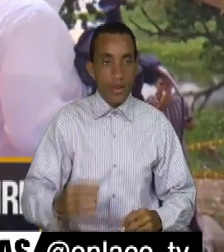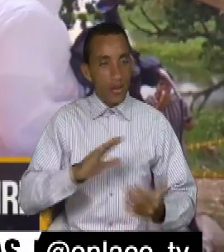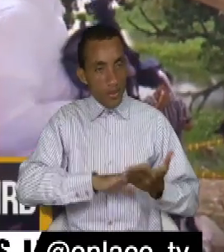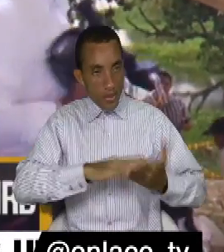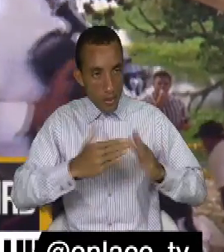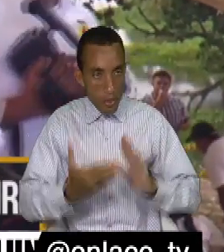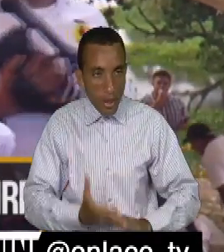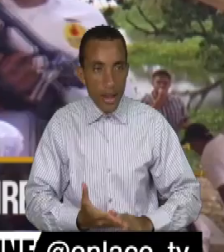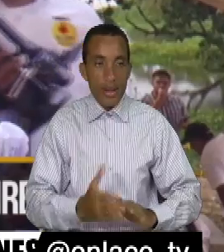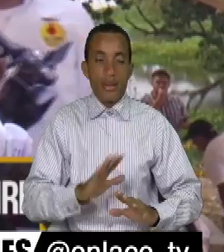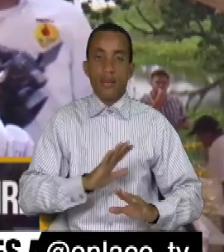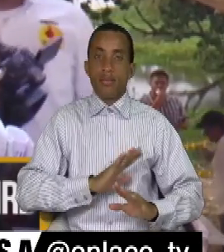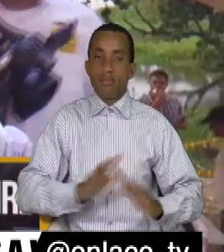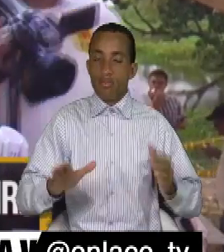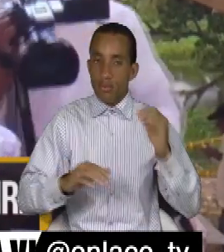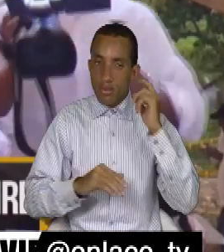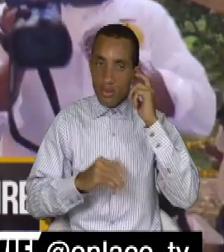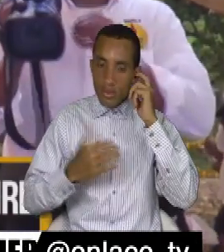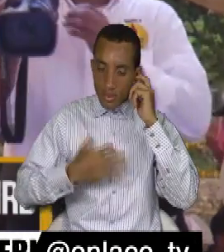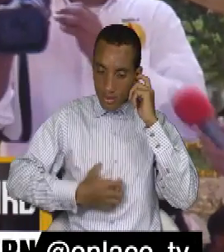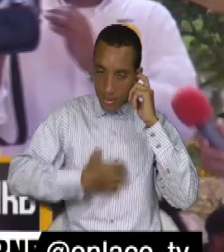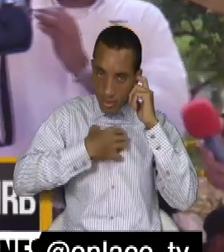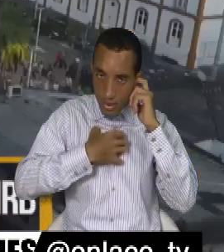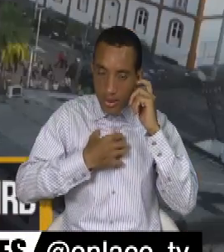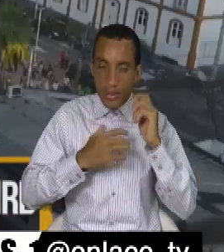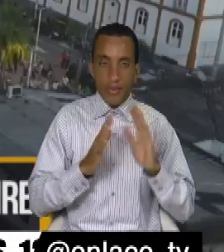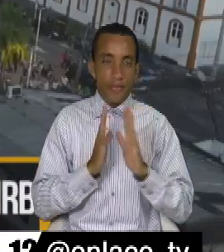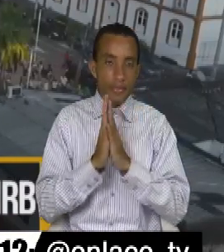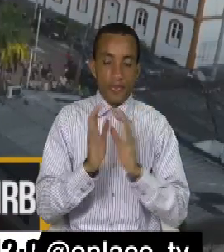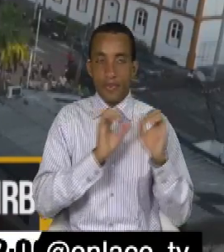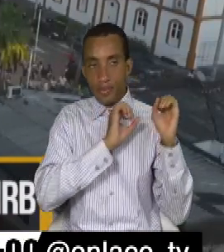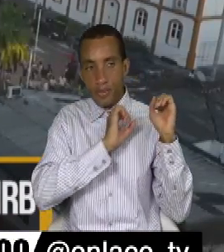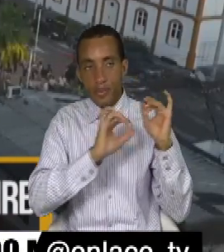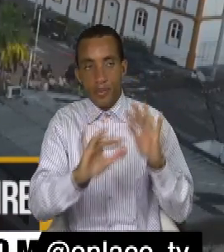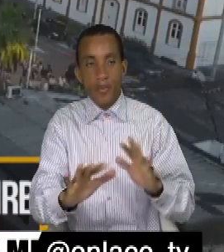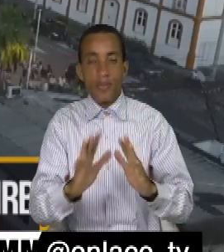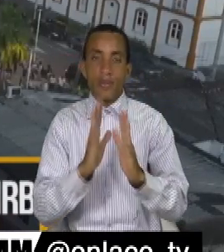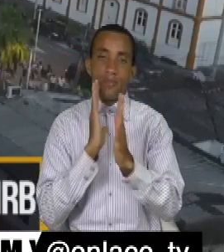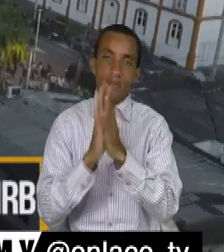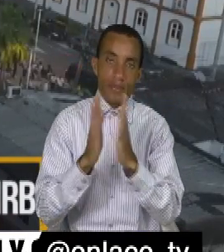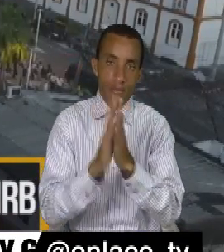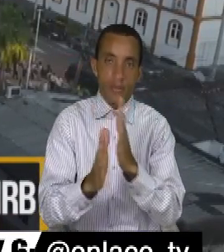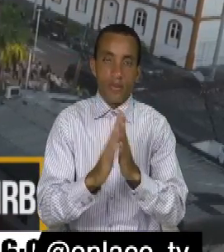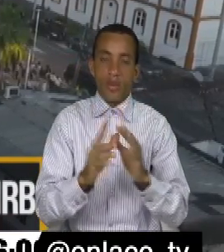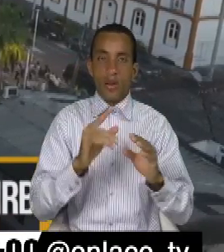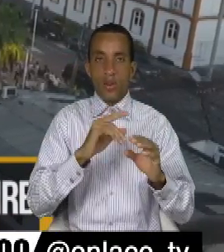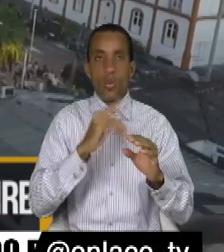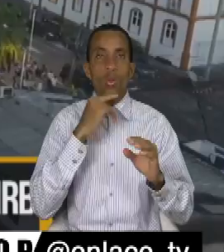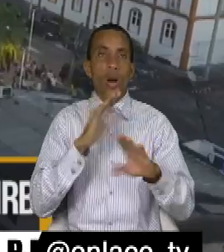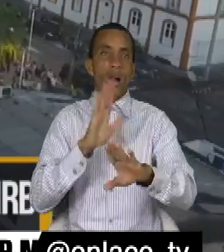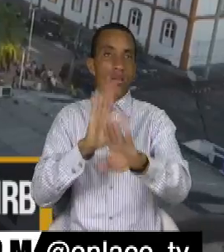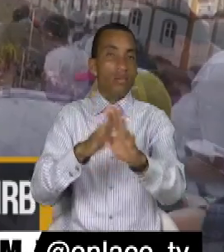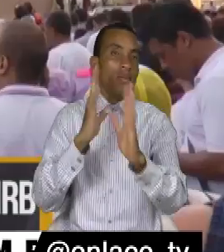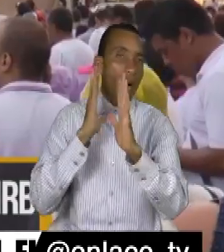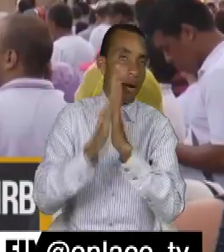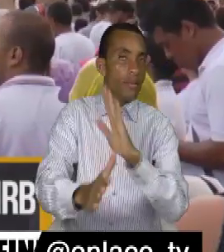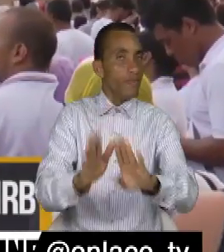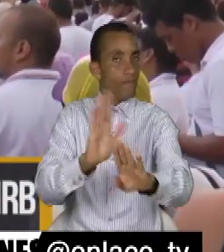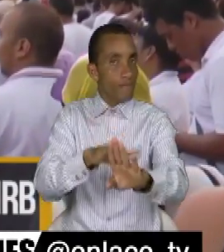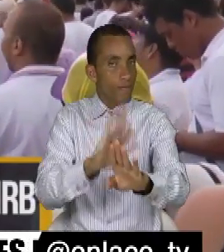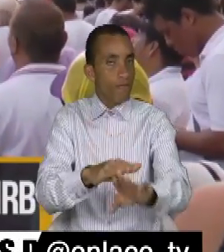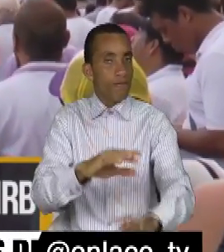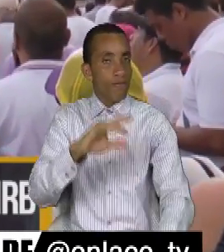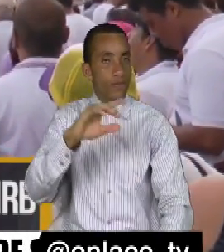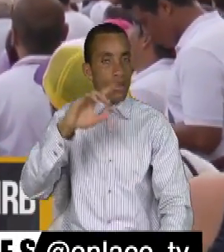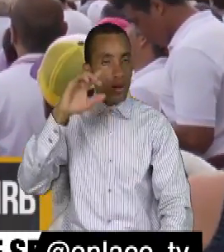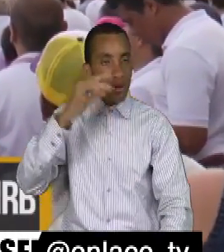pueblo cívico que hoy salió a mandarle un mensaje al señor presidente de la República. Espero, señor